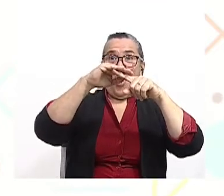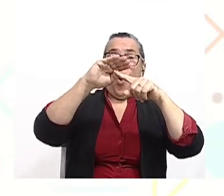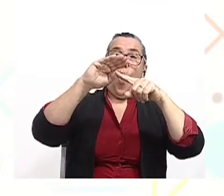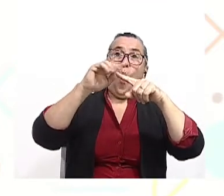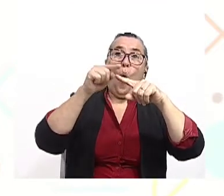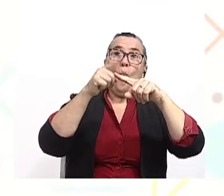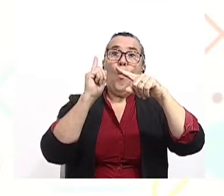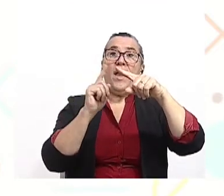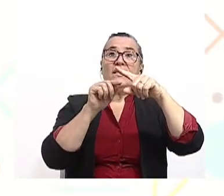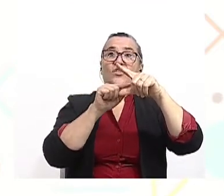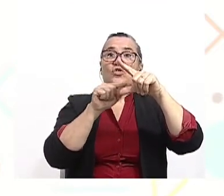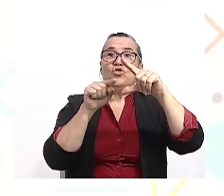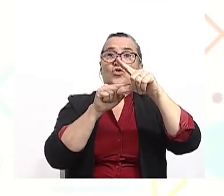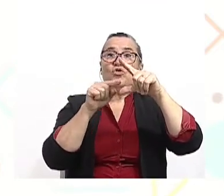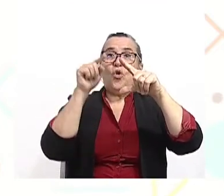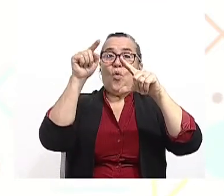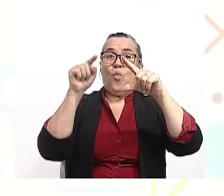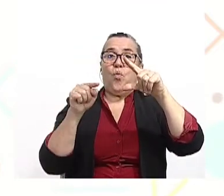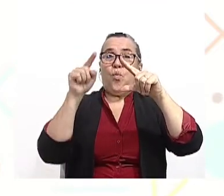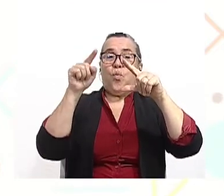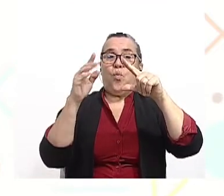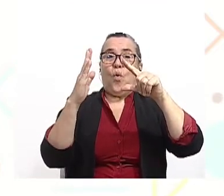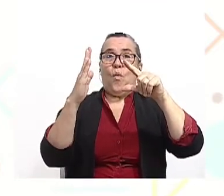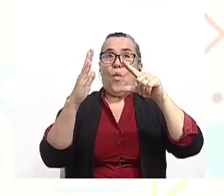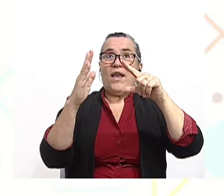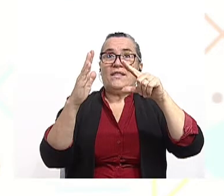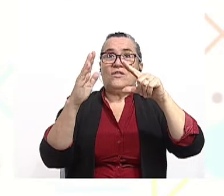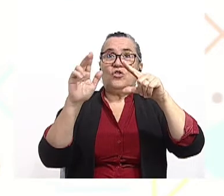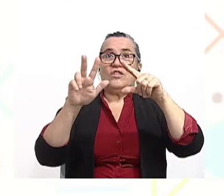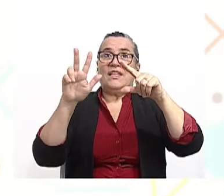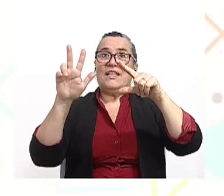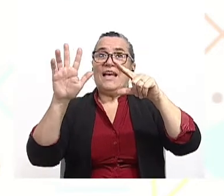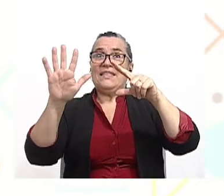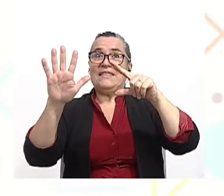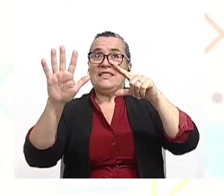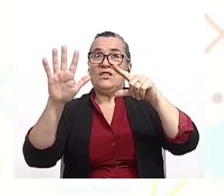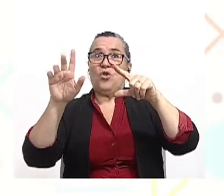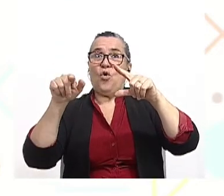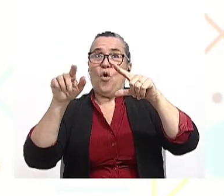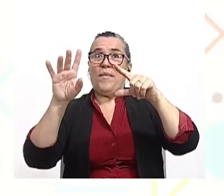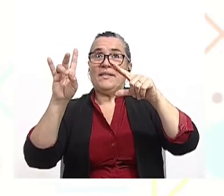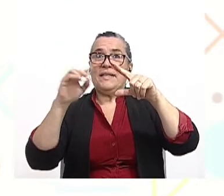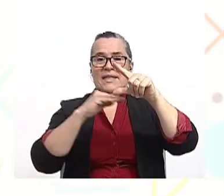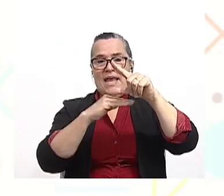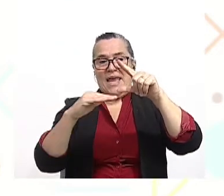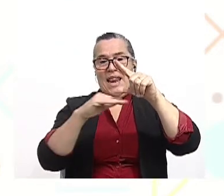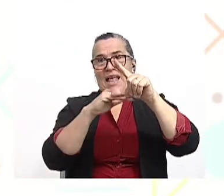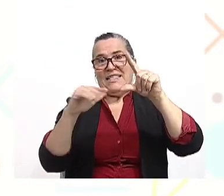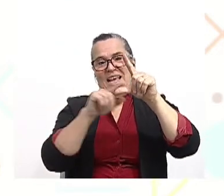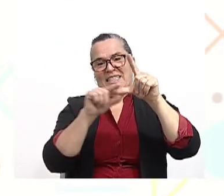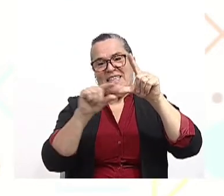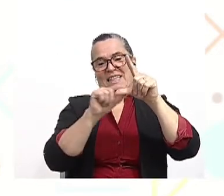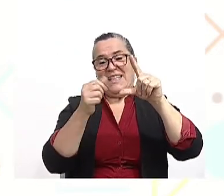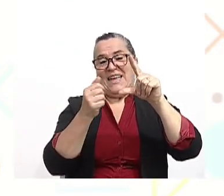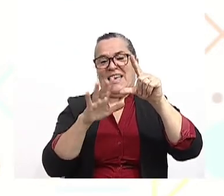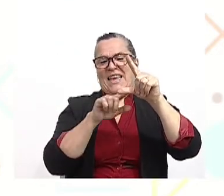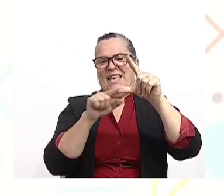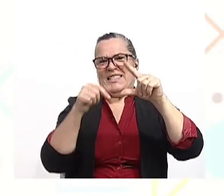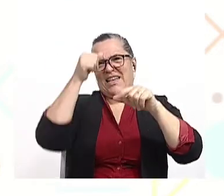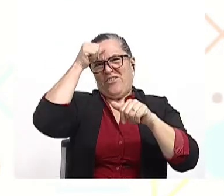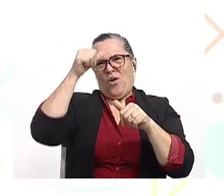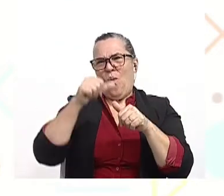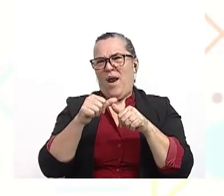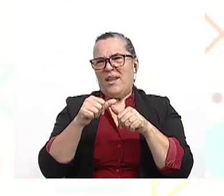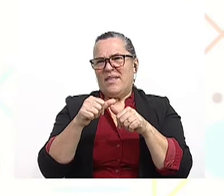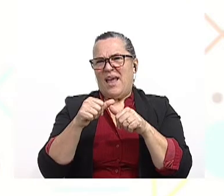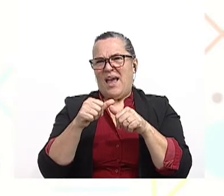inclinación, es de 35,7 y el cateto adyacente es de 15. ¿Recuerdan la razón trigonométrica que involucra